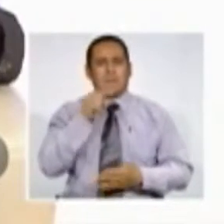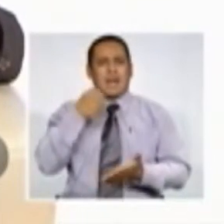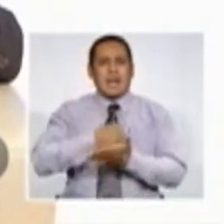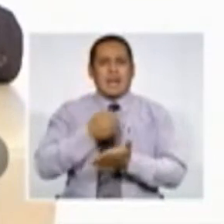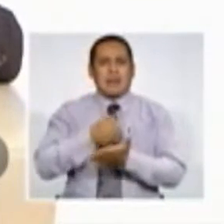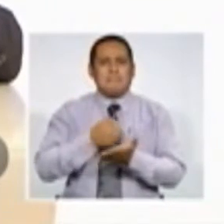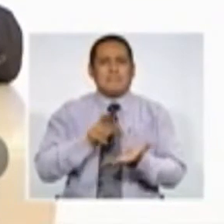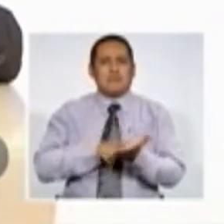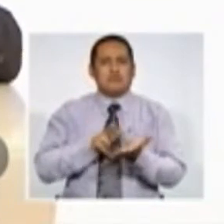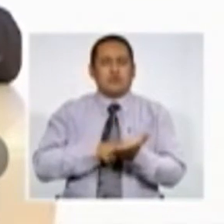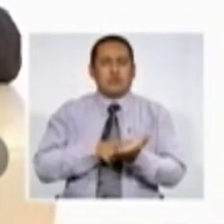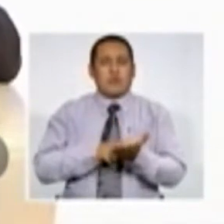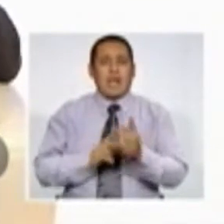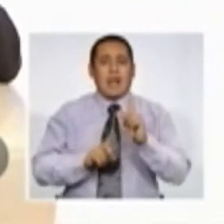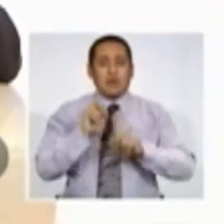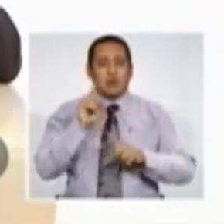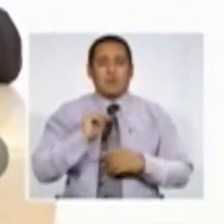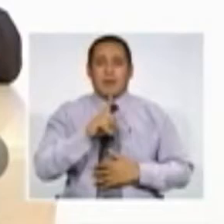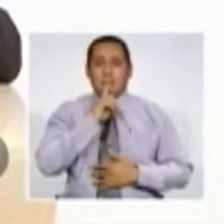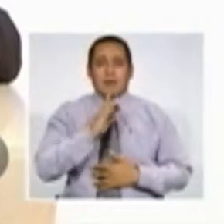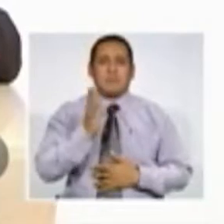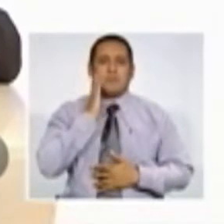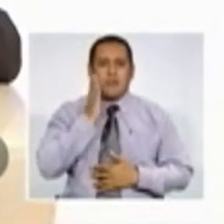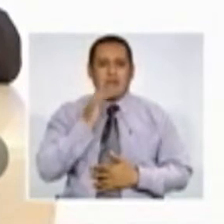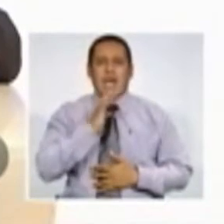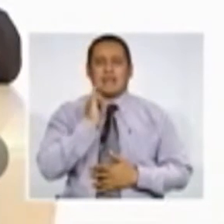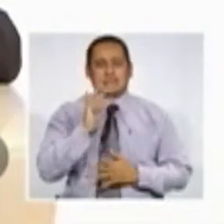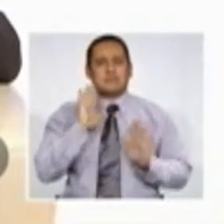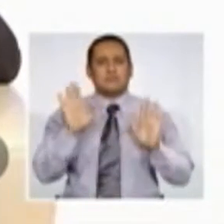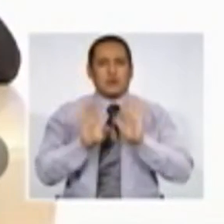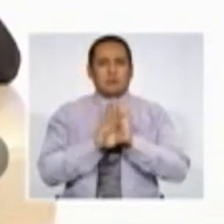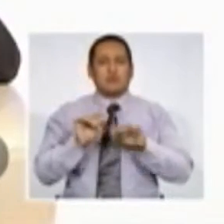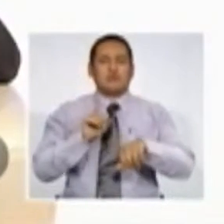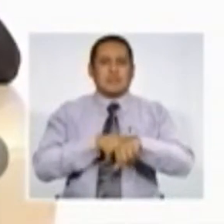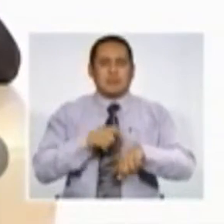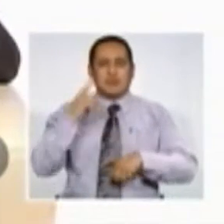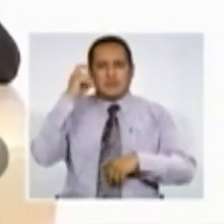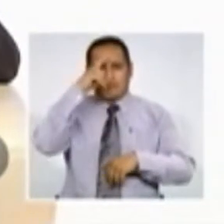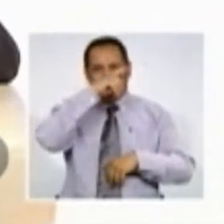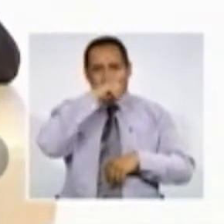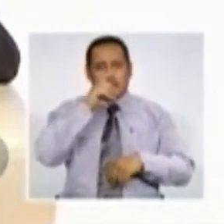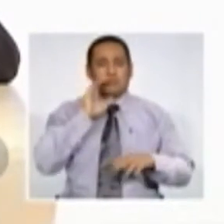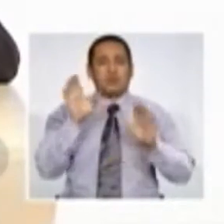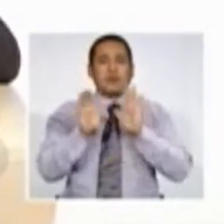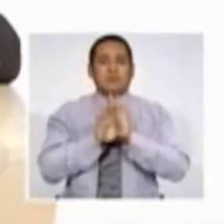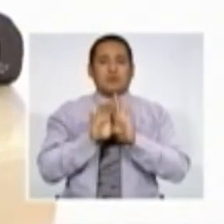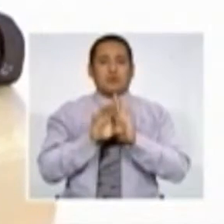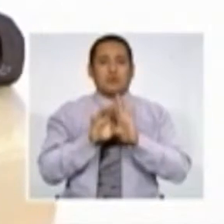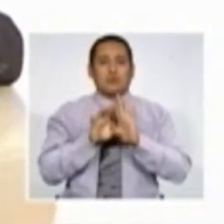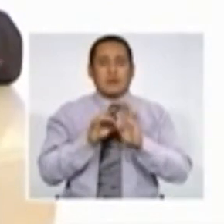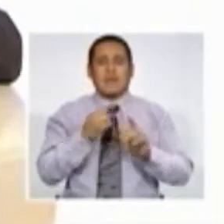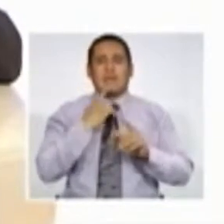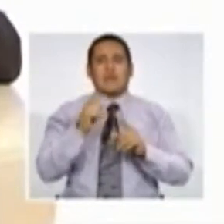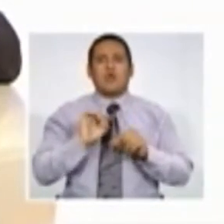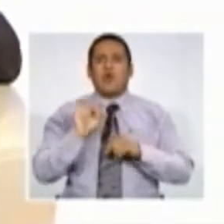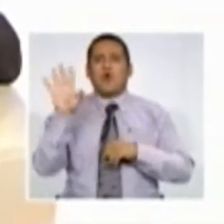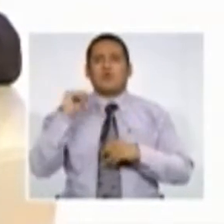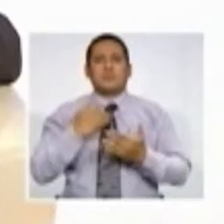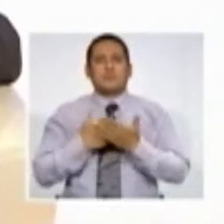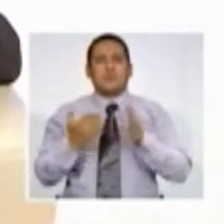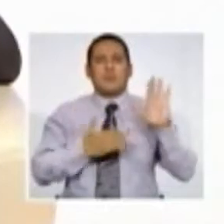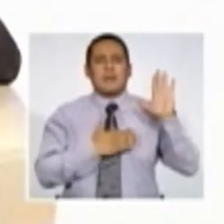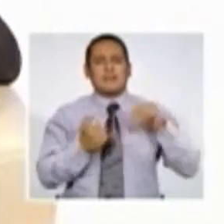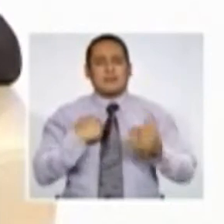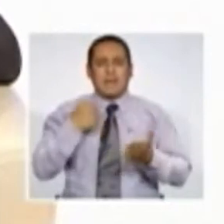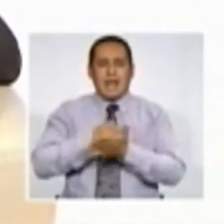no pagar las pensiones. Hay padres que obviamente pasan por un momento difícil y tienen, digamos,